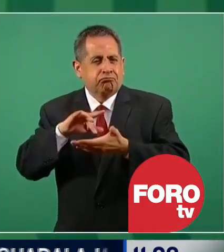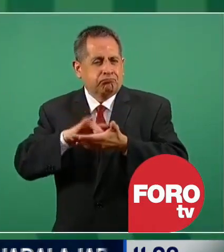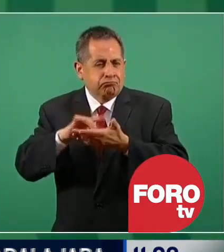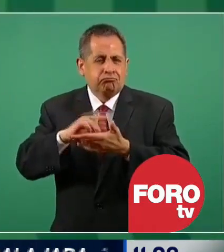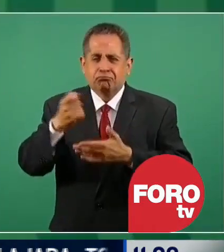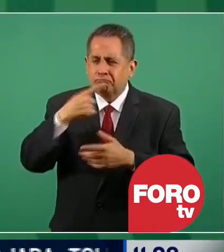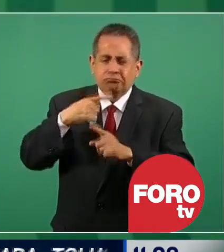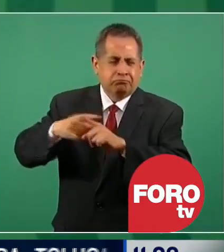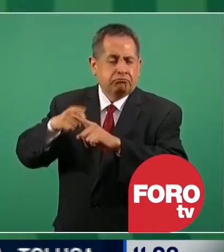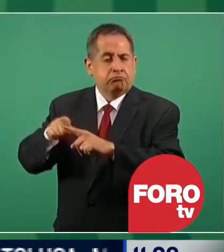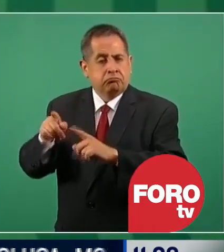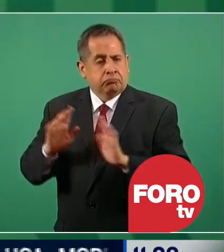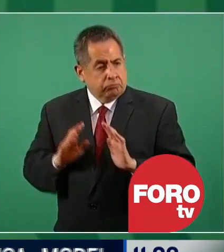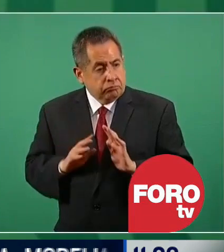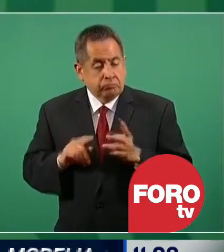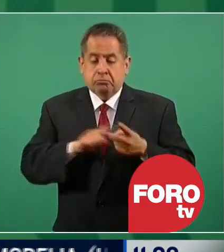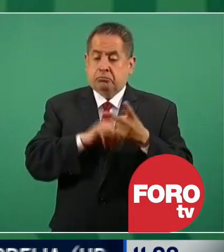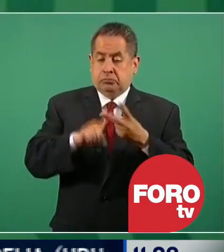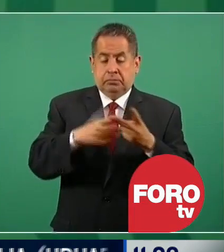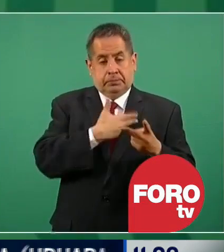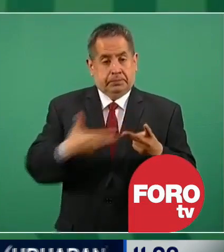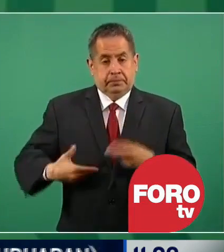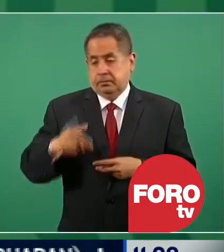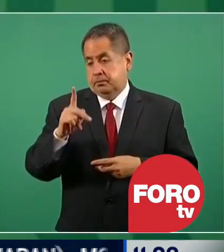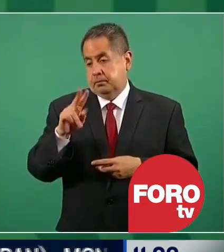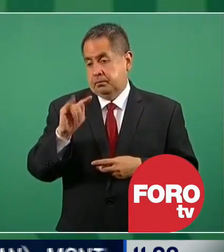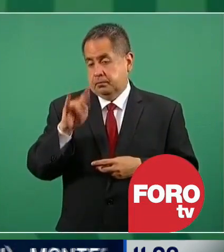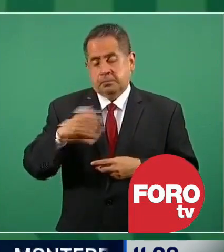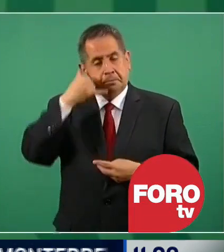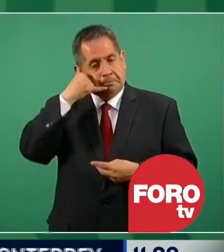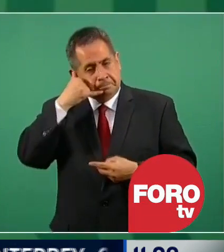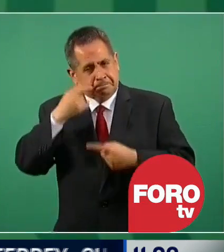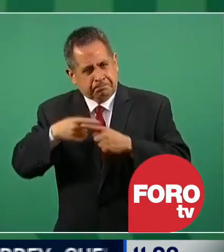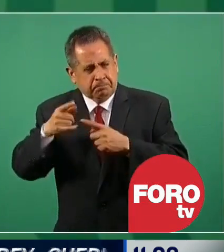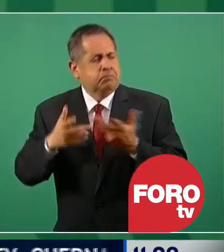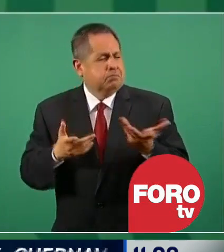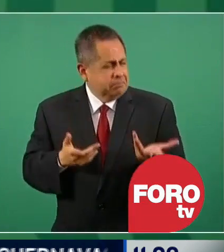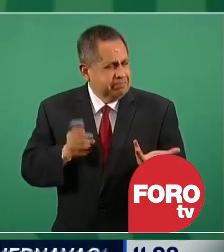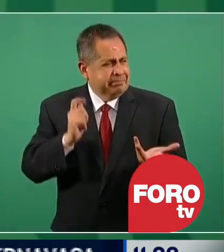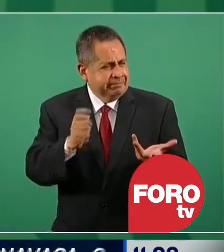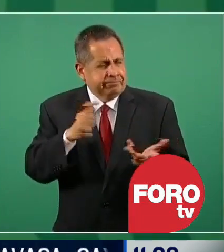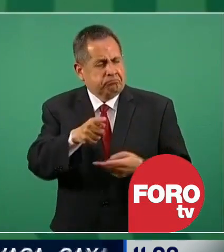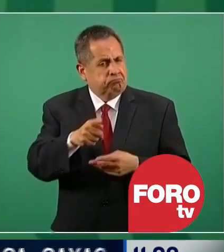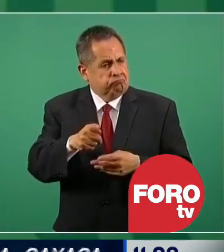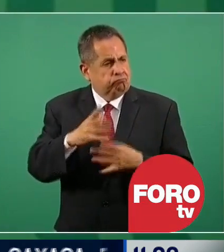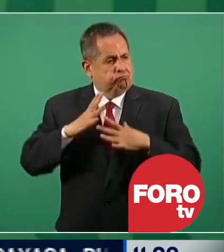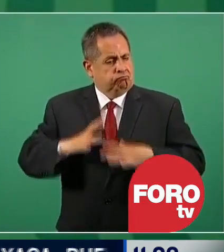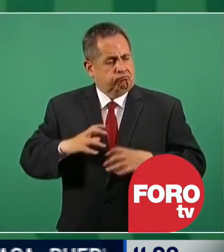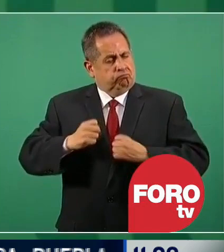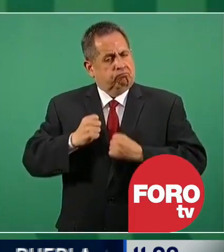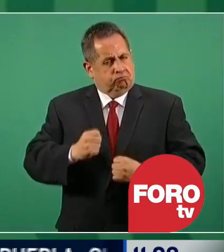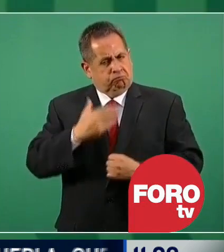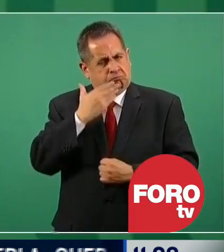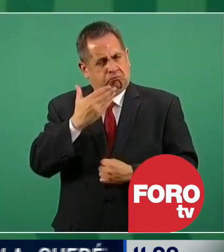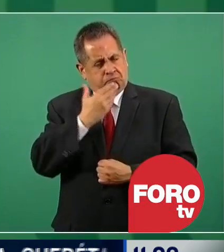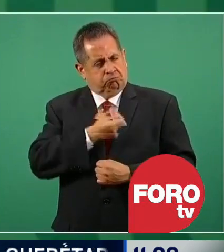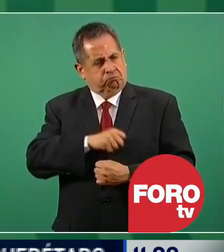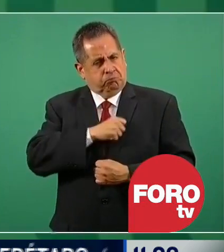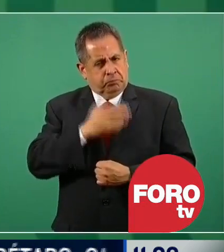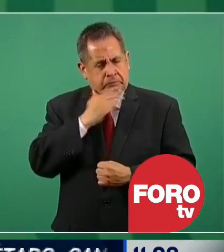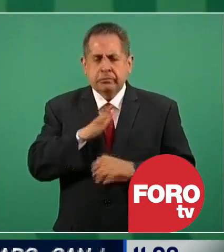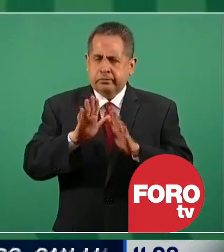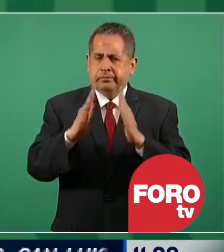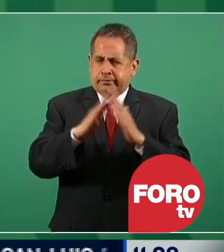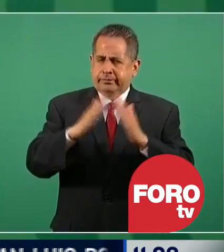el presidente Putin en esta llamada. En fin, ha estado en confinamiento,